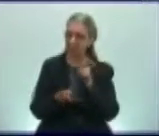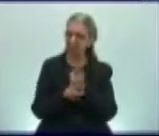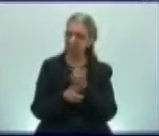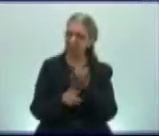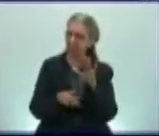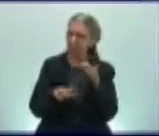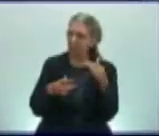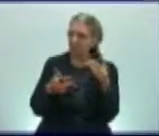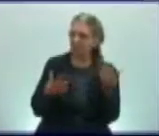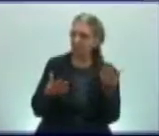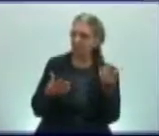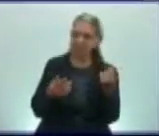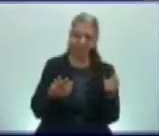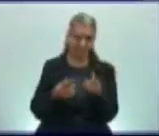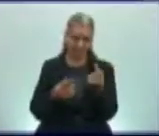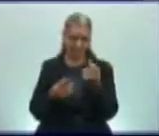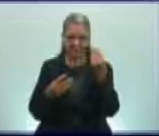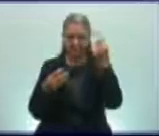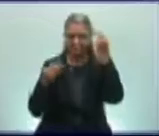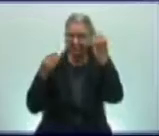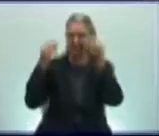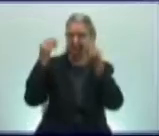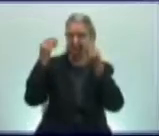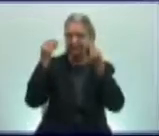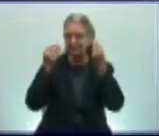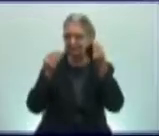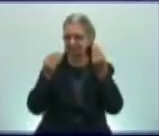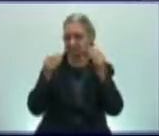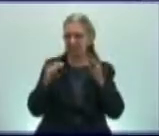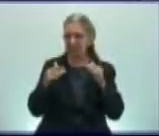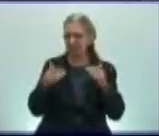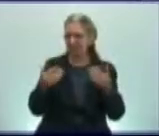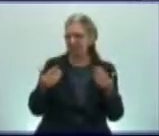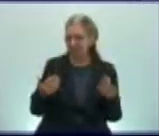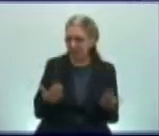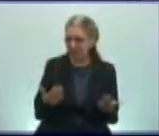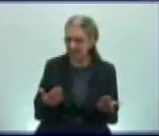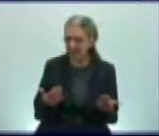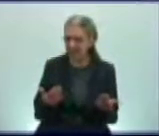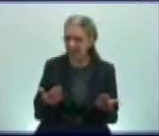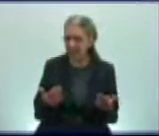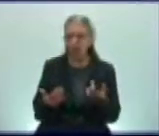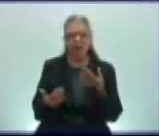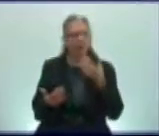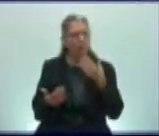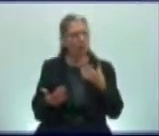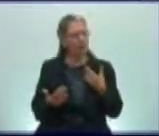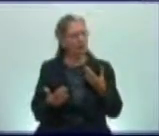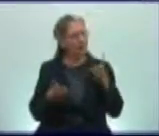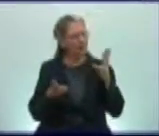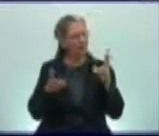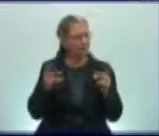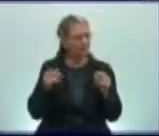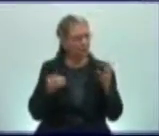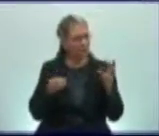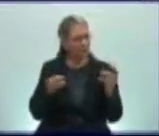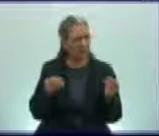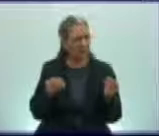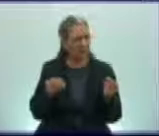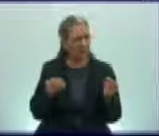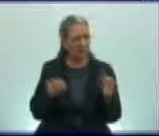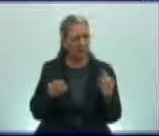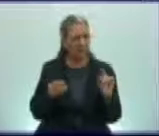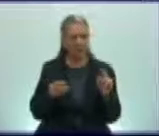debes estar pensando en la expresión que te permite calcular la longitud de un